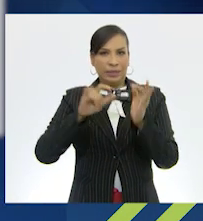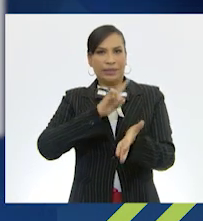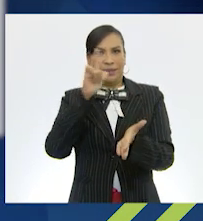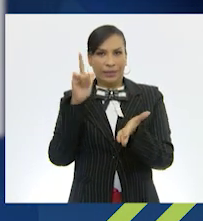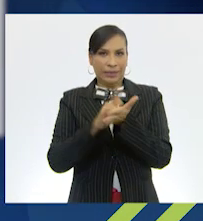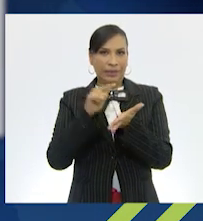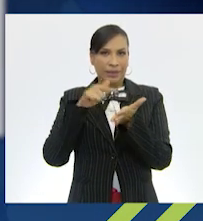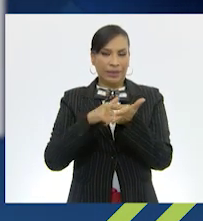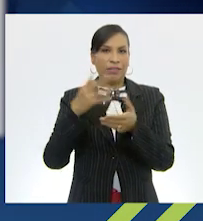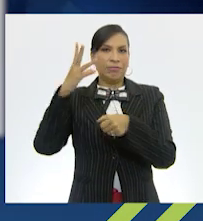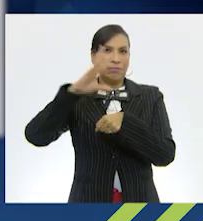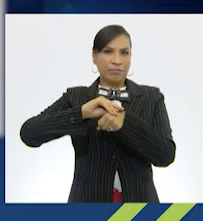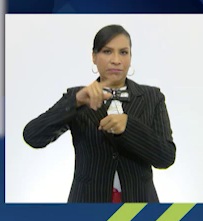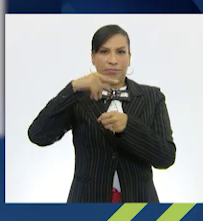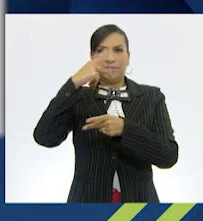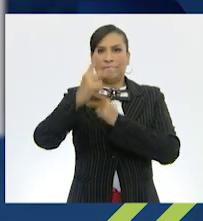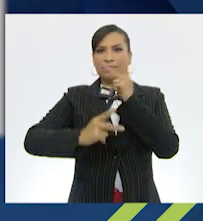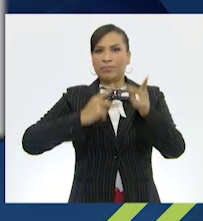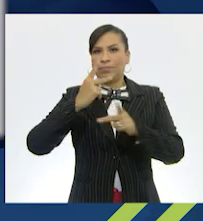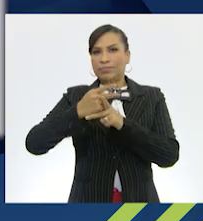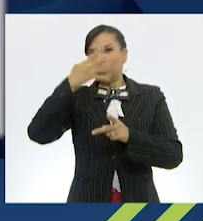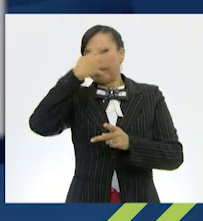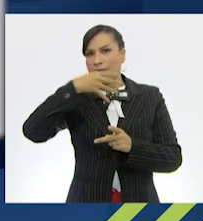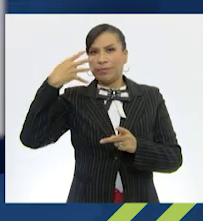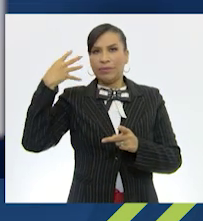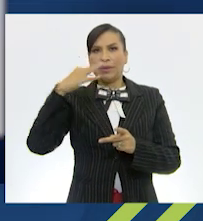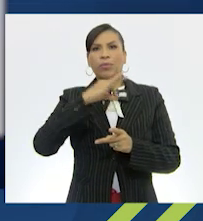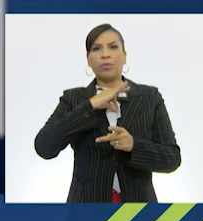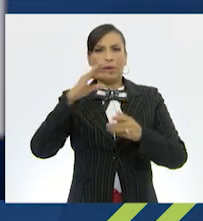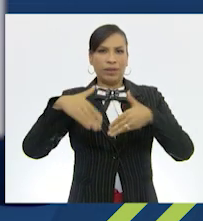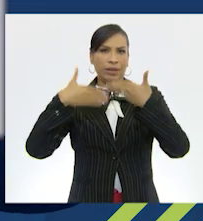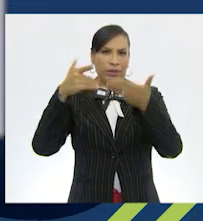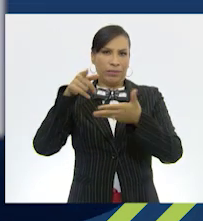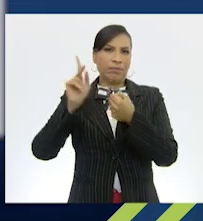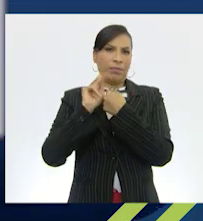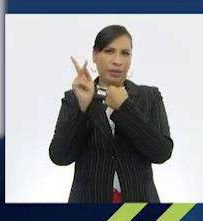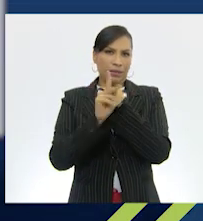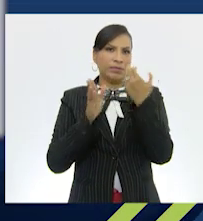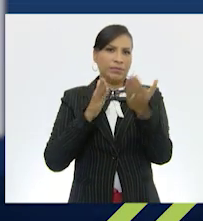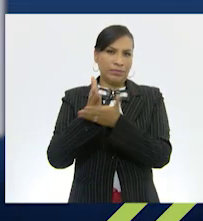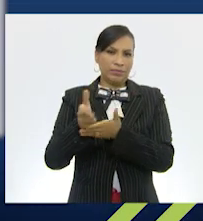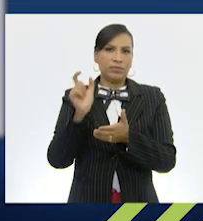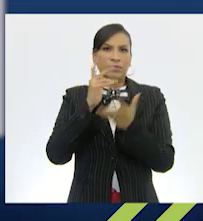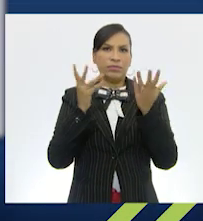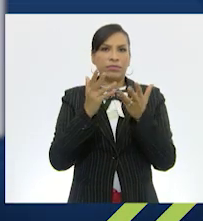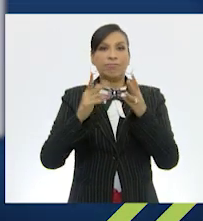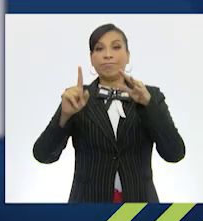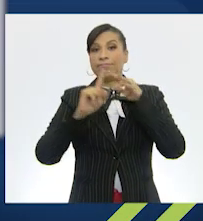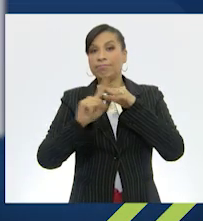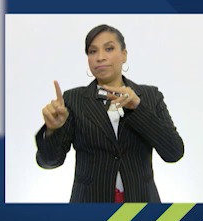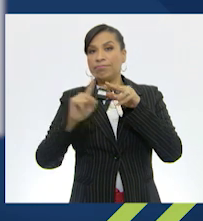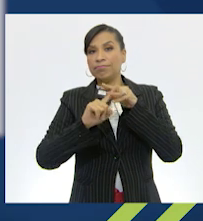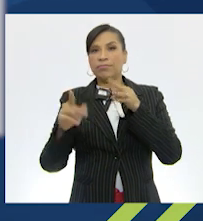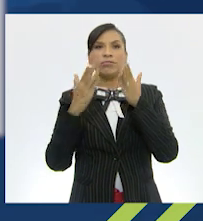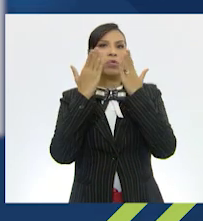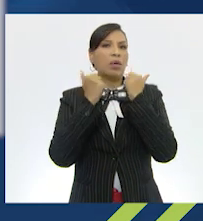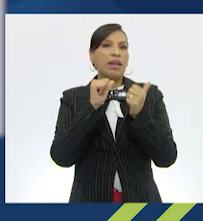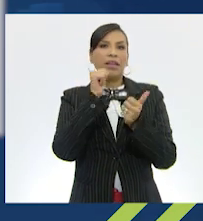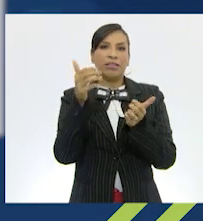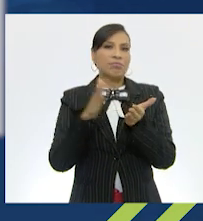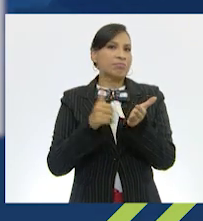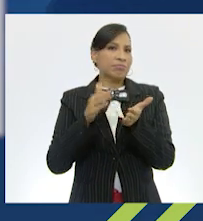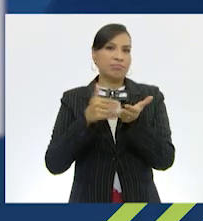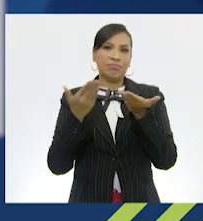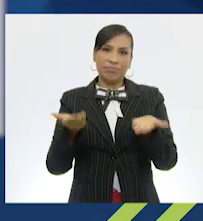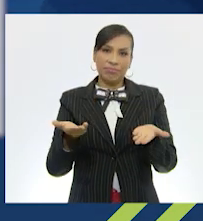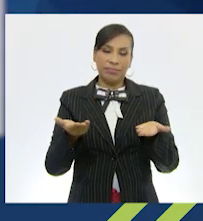es decir, se requiere de un pasaporte o una visa para poder llegar a ese país. Cuando lo hacemos de ilegal es porque no contamos con esos